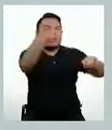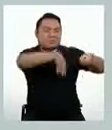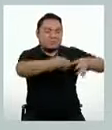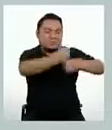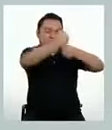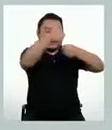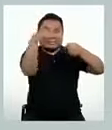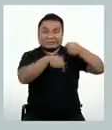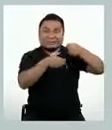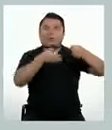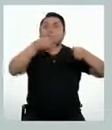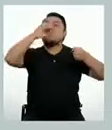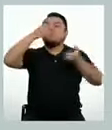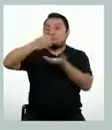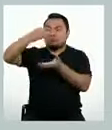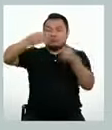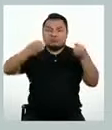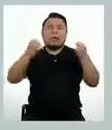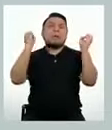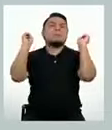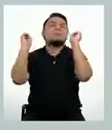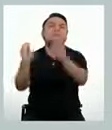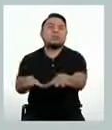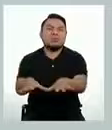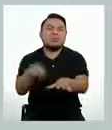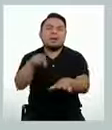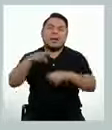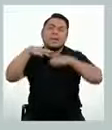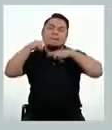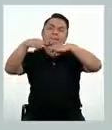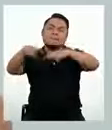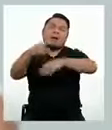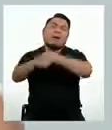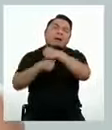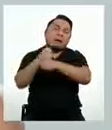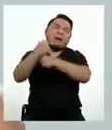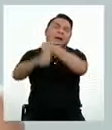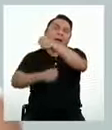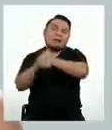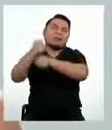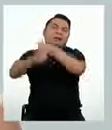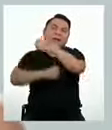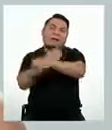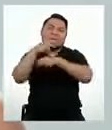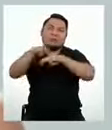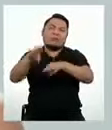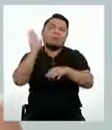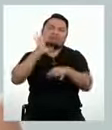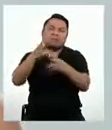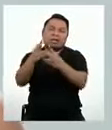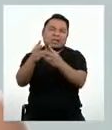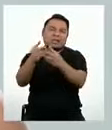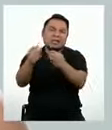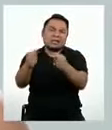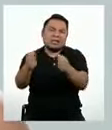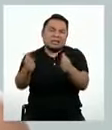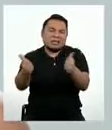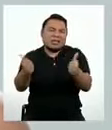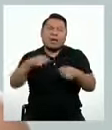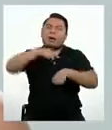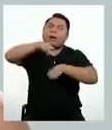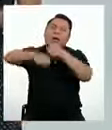compras, se mantienen en nuestros océanos por muchísimos años. Pero, ¿por qué demoran tanto tiempo